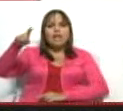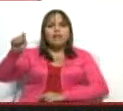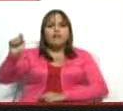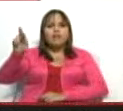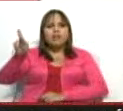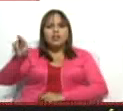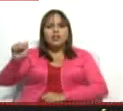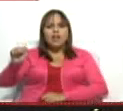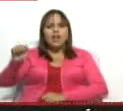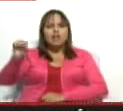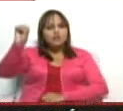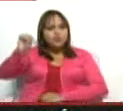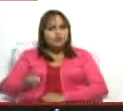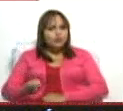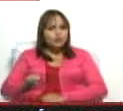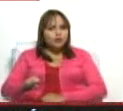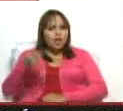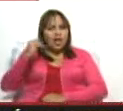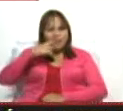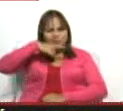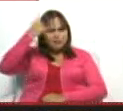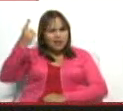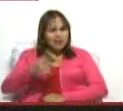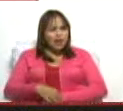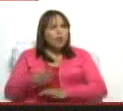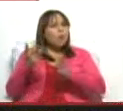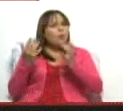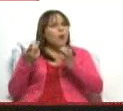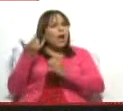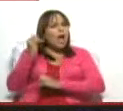¡Quién vergüenza! ¿Cuántos aviones tiene Estados Unidos?